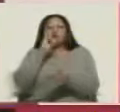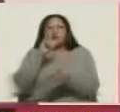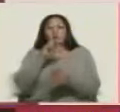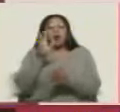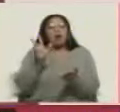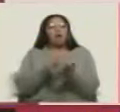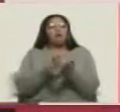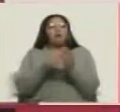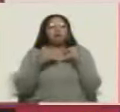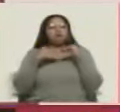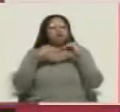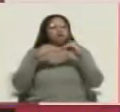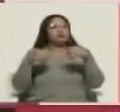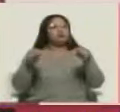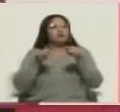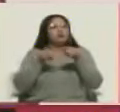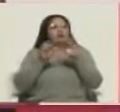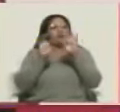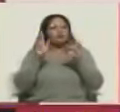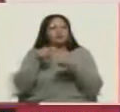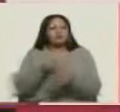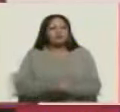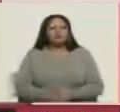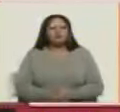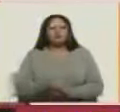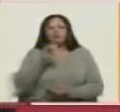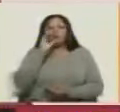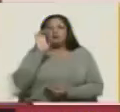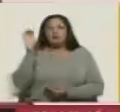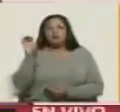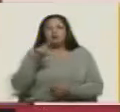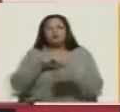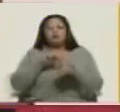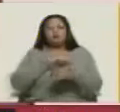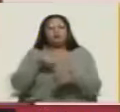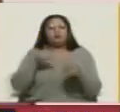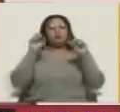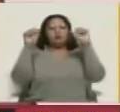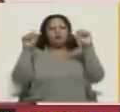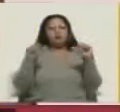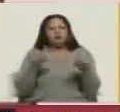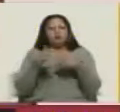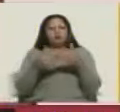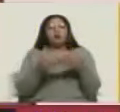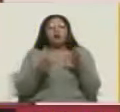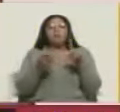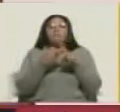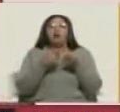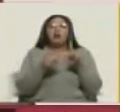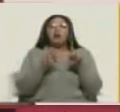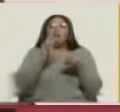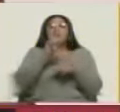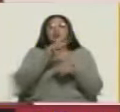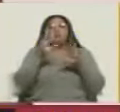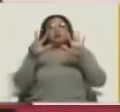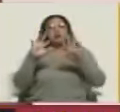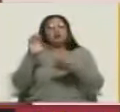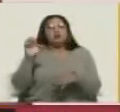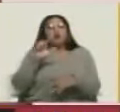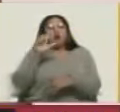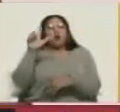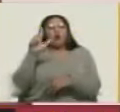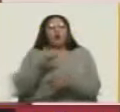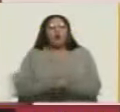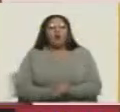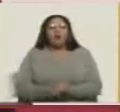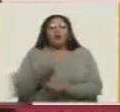aprobaron por unanimidad y anunciaron al país este calendario, que además del 28 de julio tiene fechas